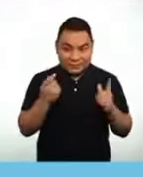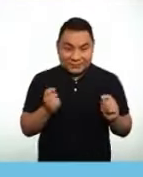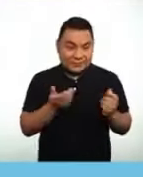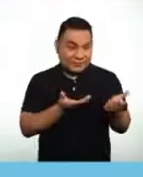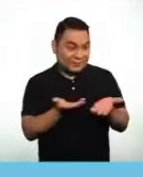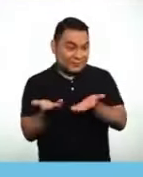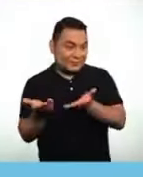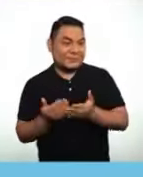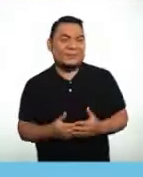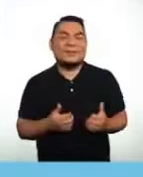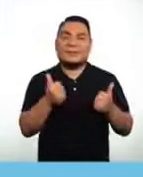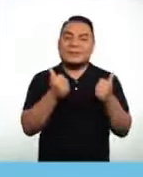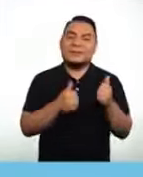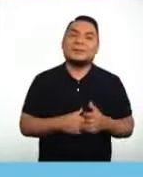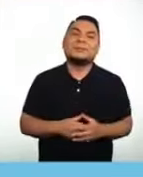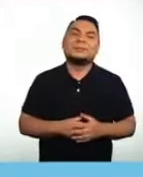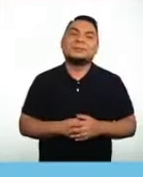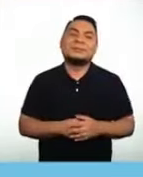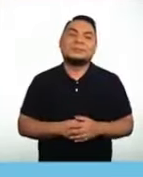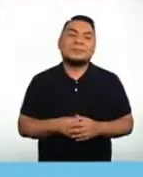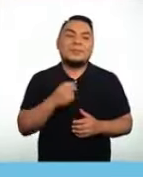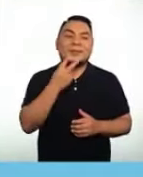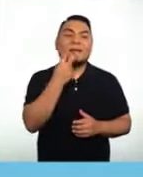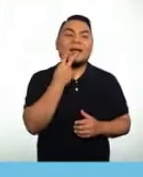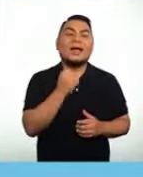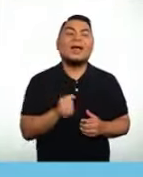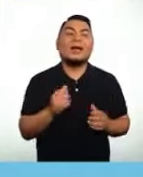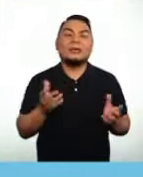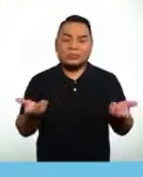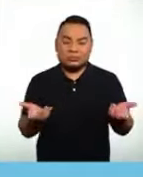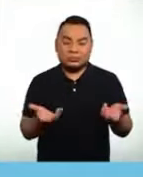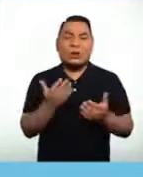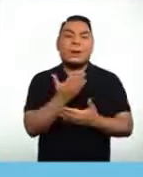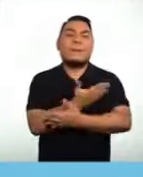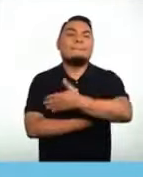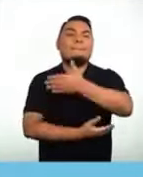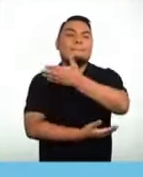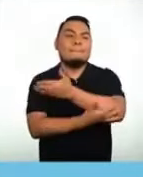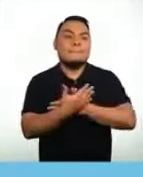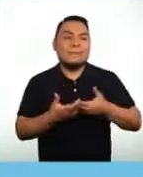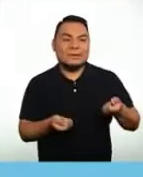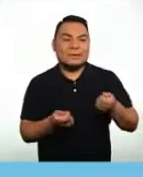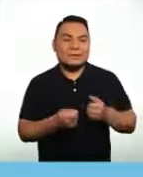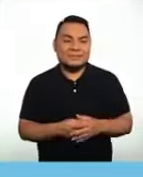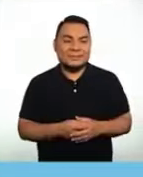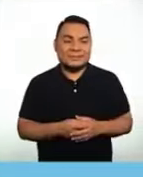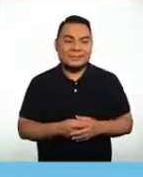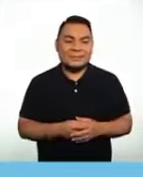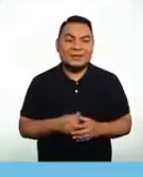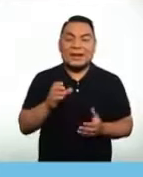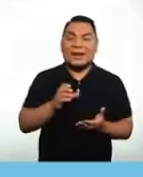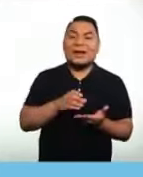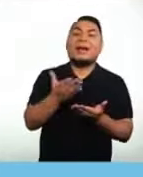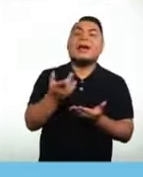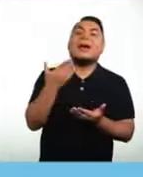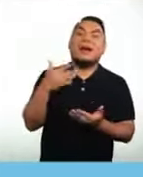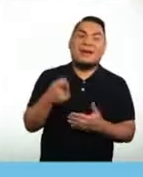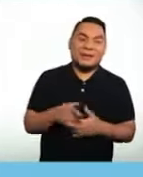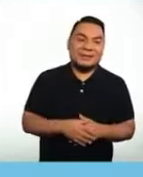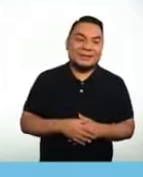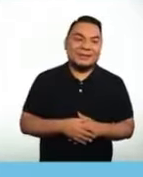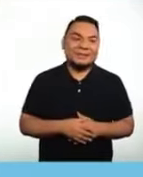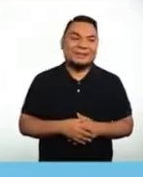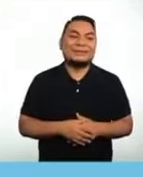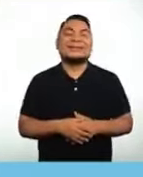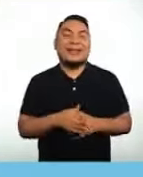¿Lo intentamos, Memo? Muy bien. A ver, vamos a coger con ambas manos y...